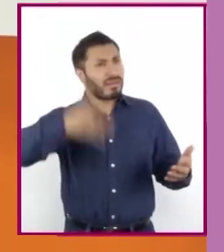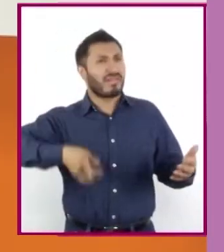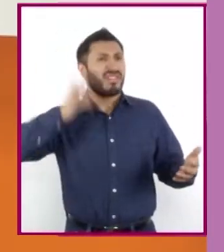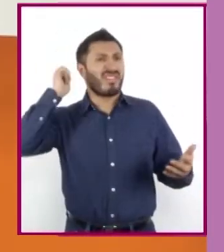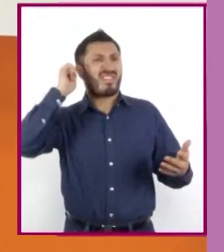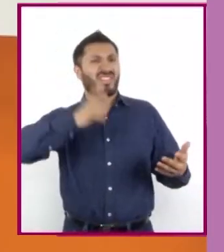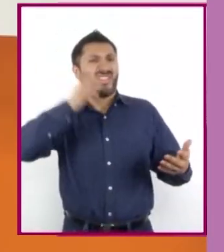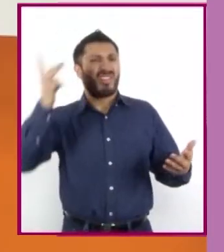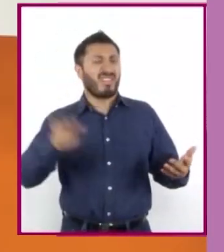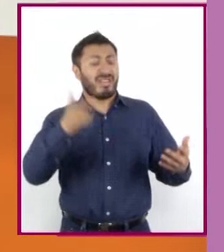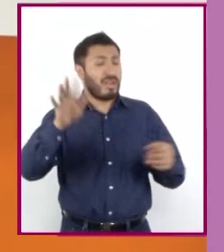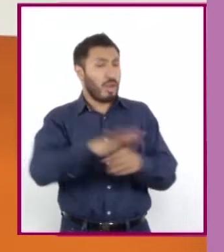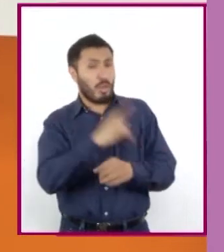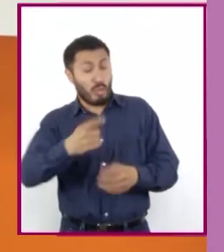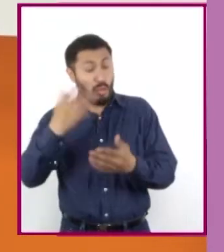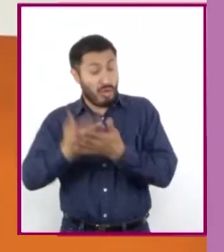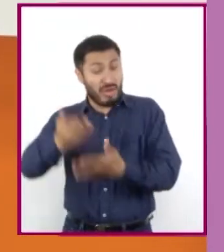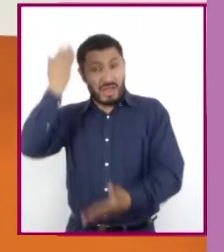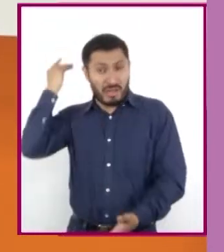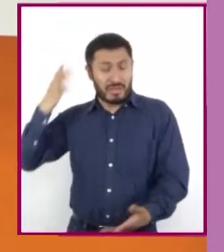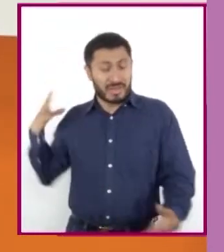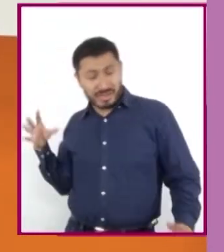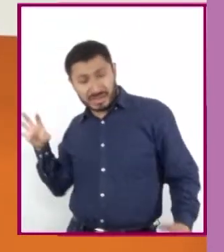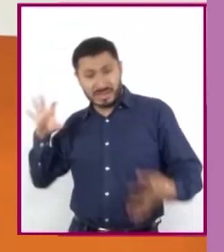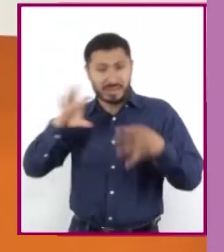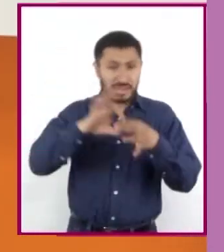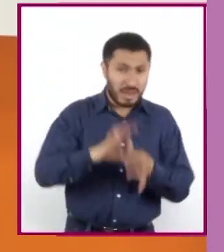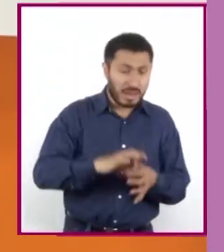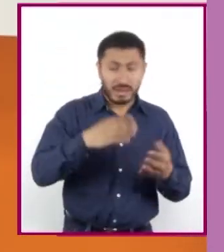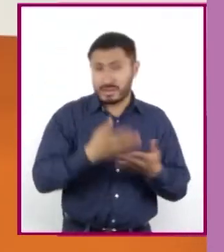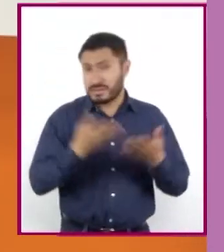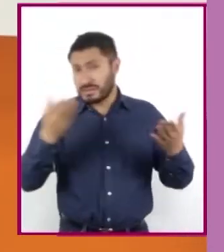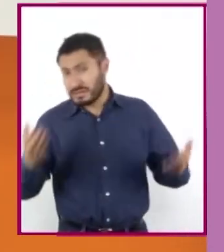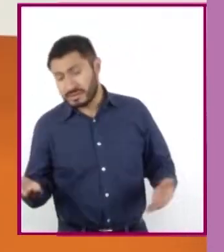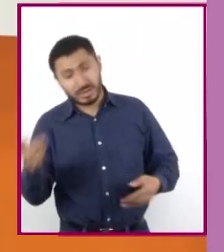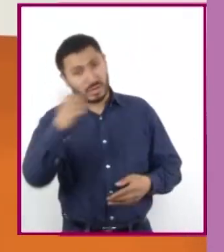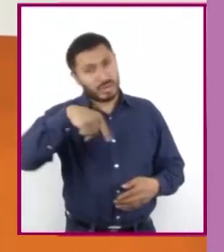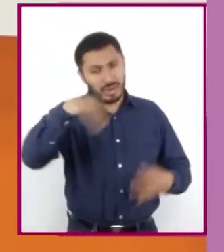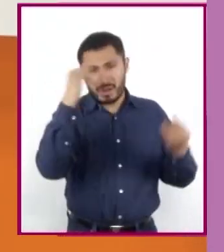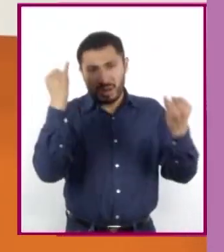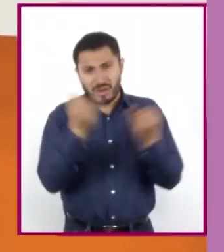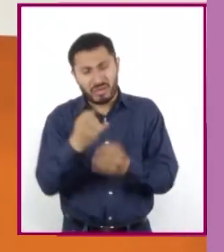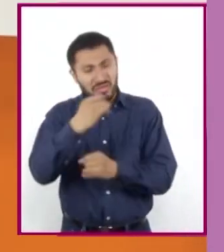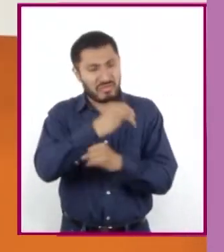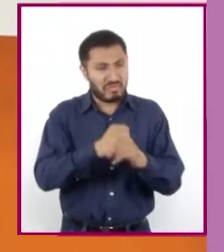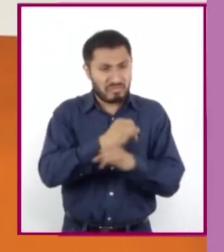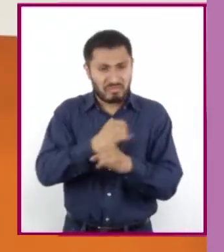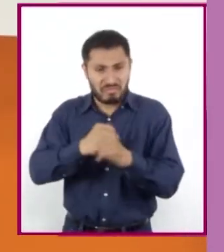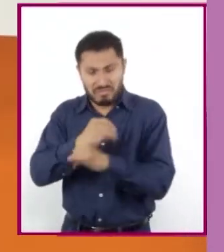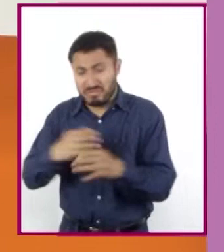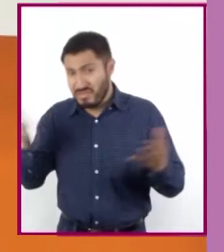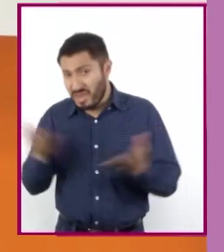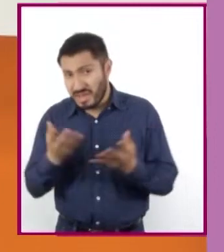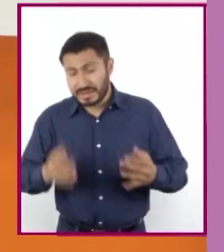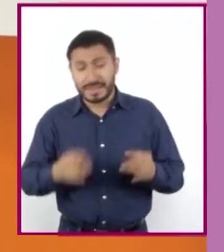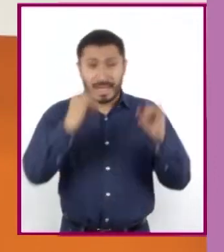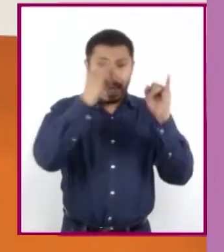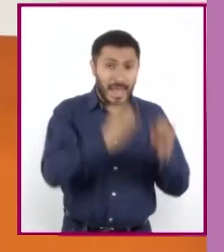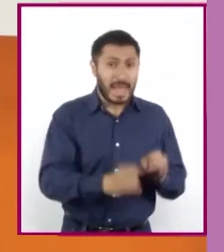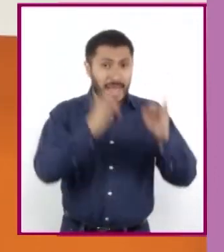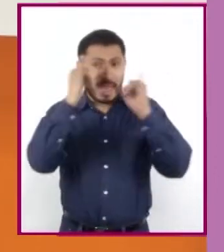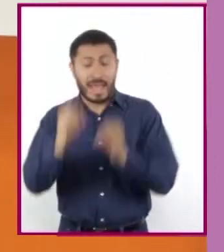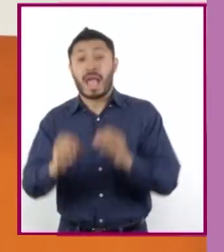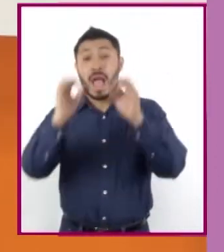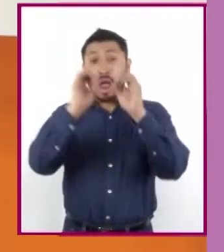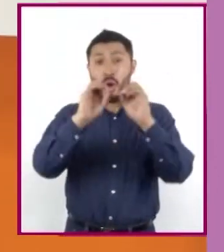relacionarlo con el presente. Ustedes también pueden realizar una investigación de forma individual o colectiva,